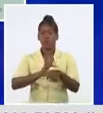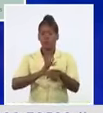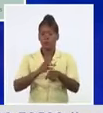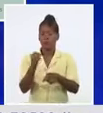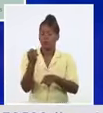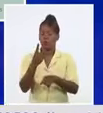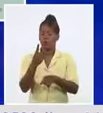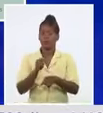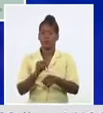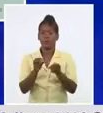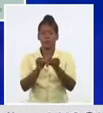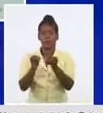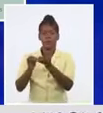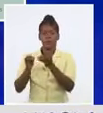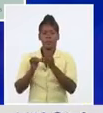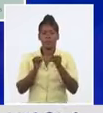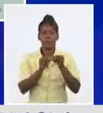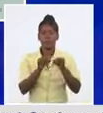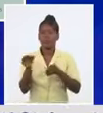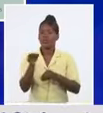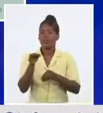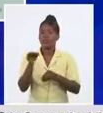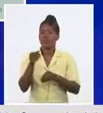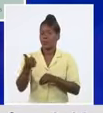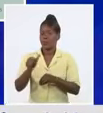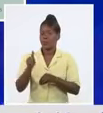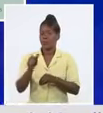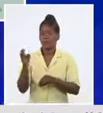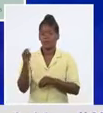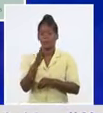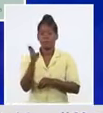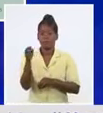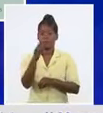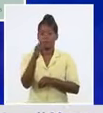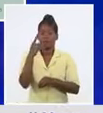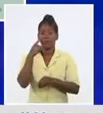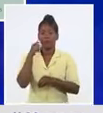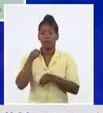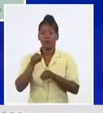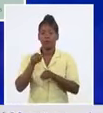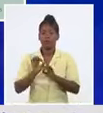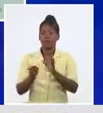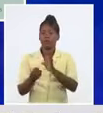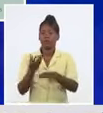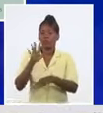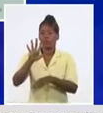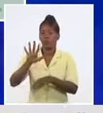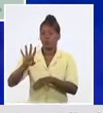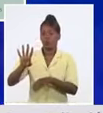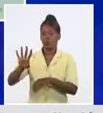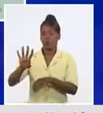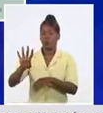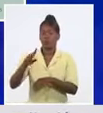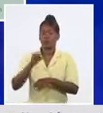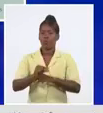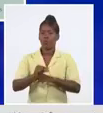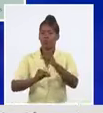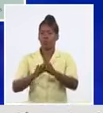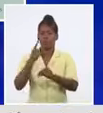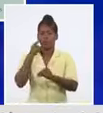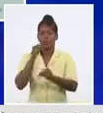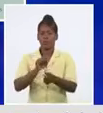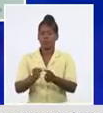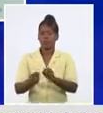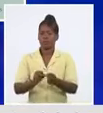una transmisión en sus 10 municipios. Baracoa, hoy con 54 casos positivos, ha ido descendiendo también el